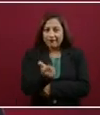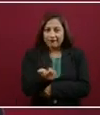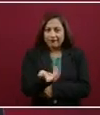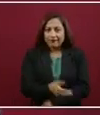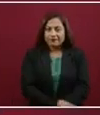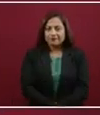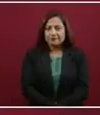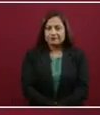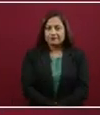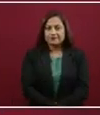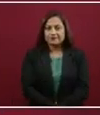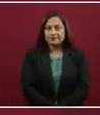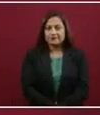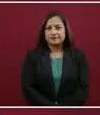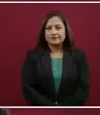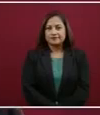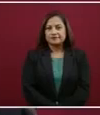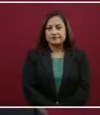Entonces,